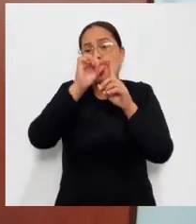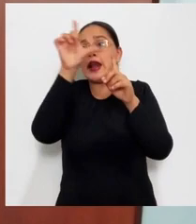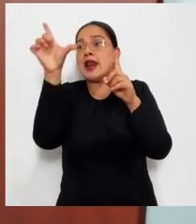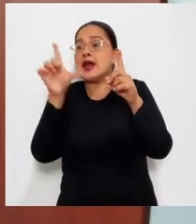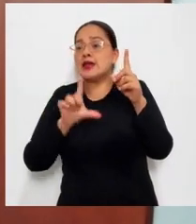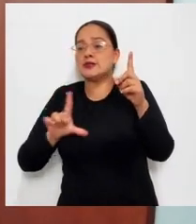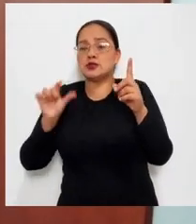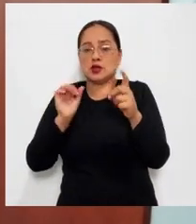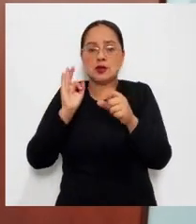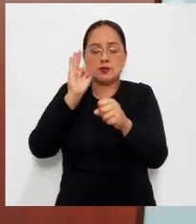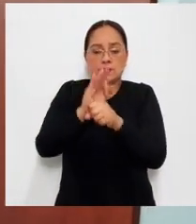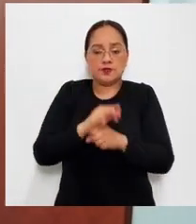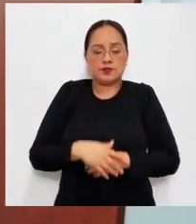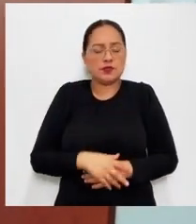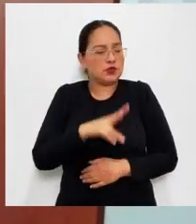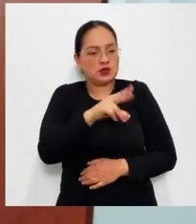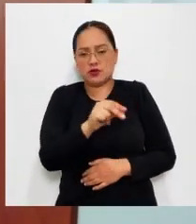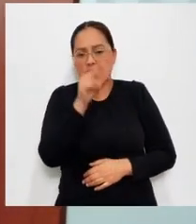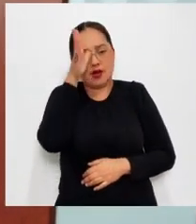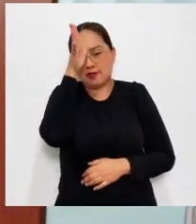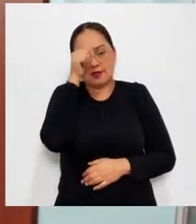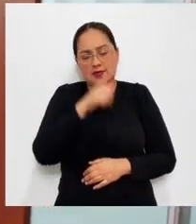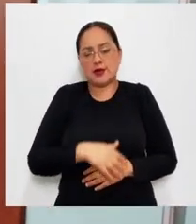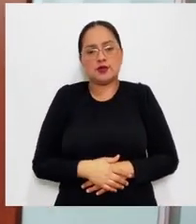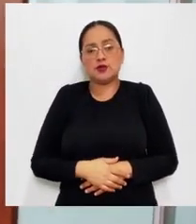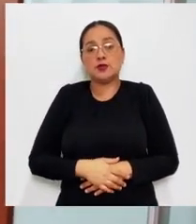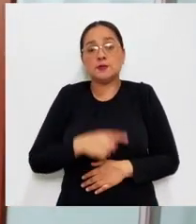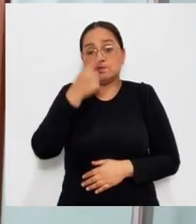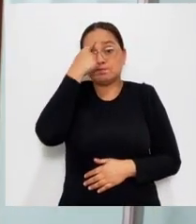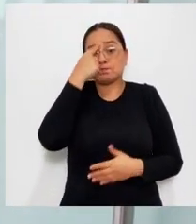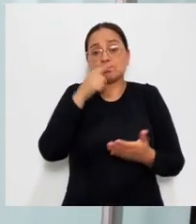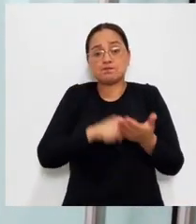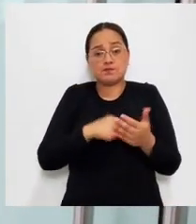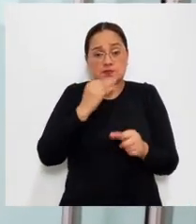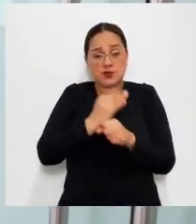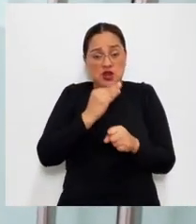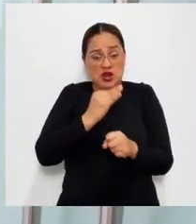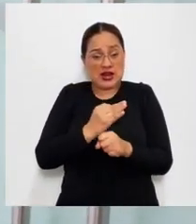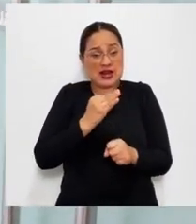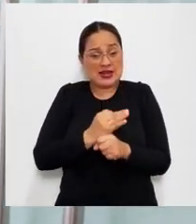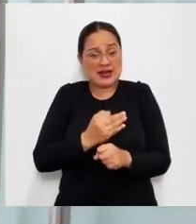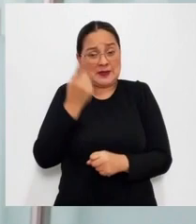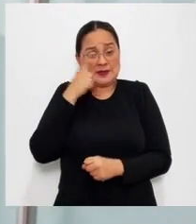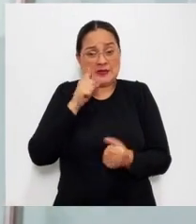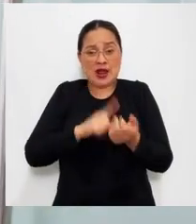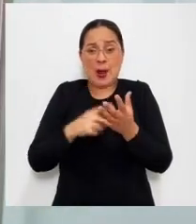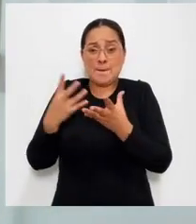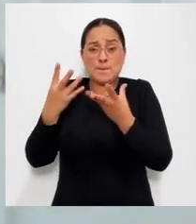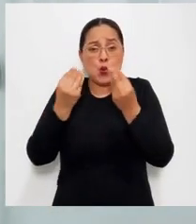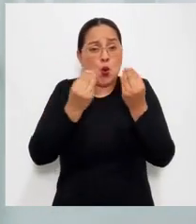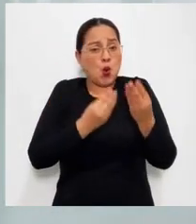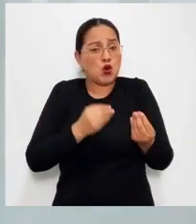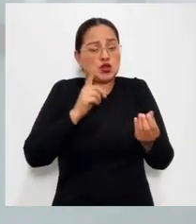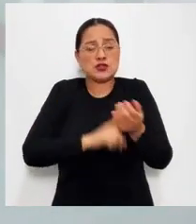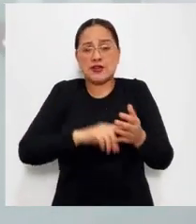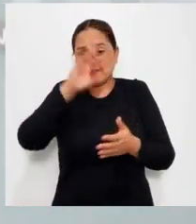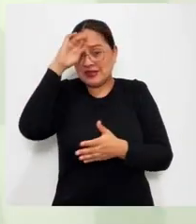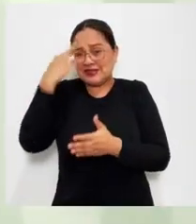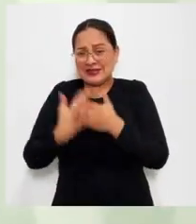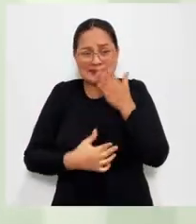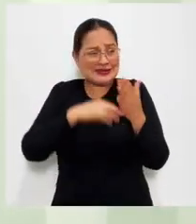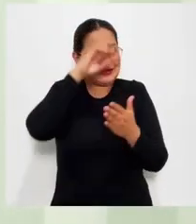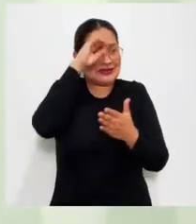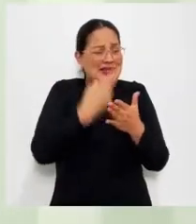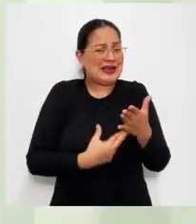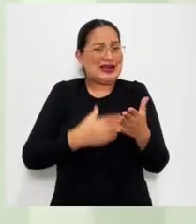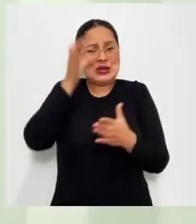la seguridad nacional. No comparto, al contrario, creo yo que la solución para tanta delincuencia que existe,